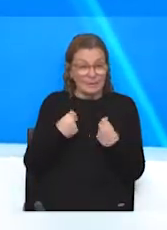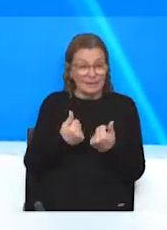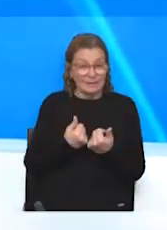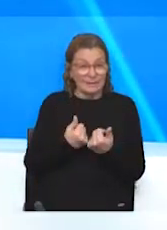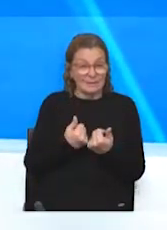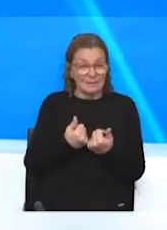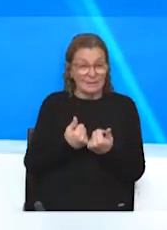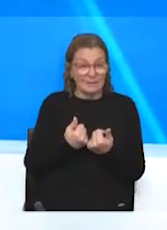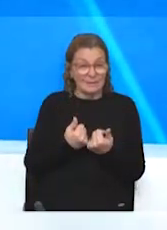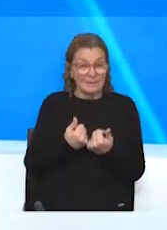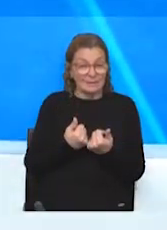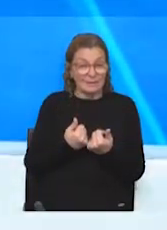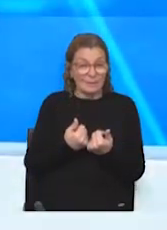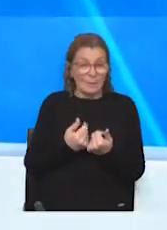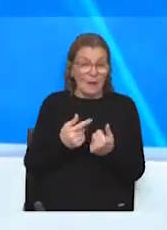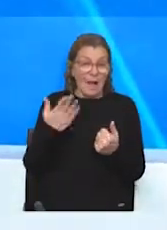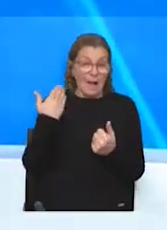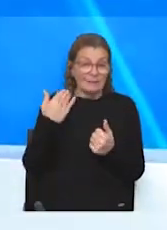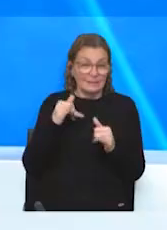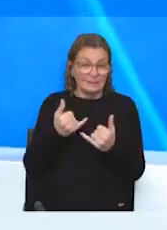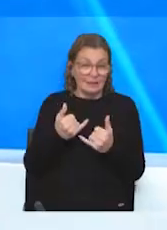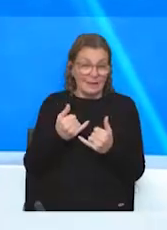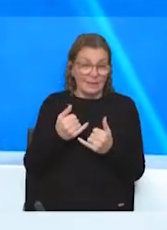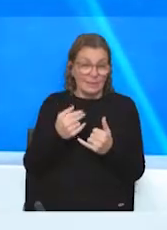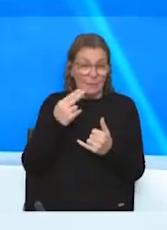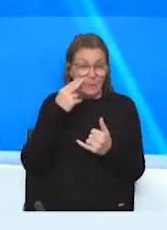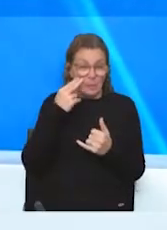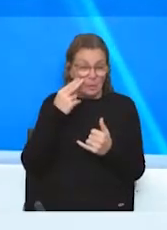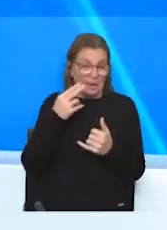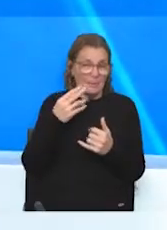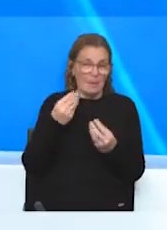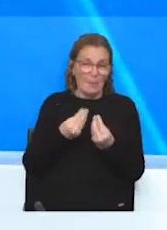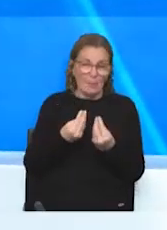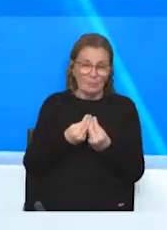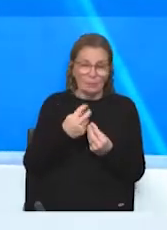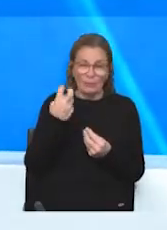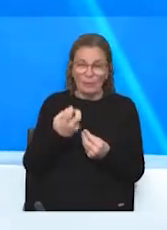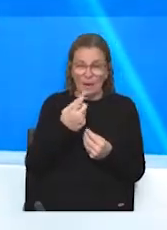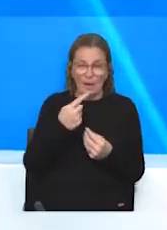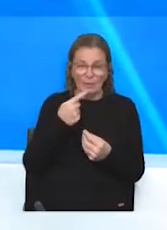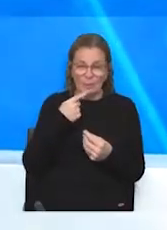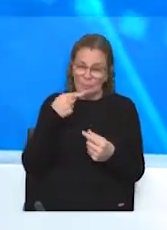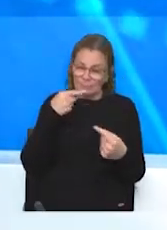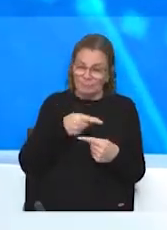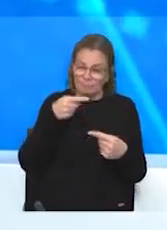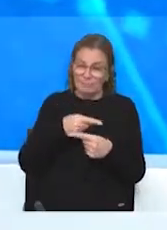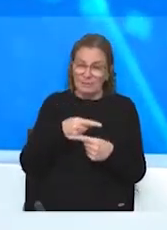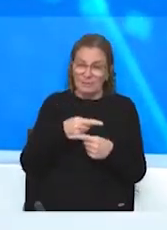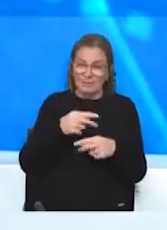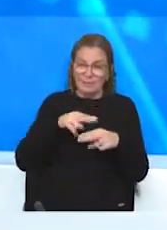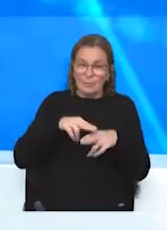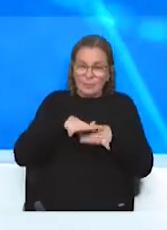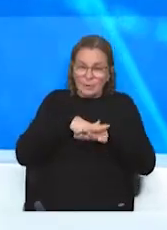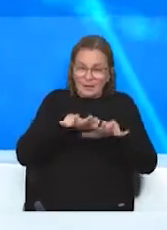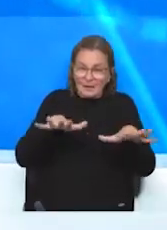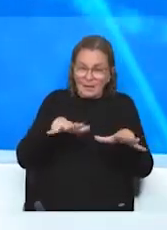que que en su momento nos tomaron el pelo y no y nos tendieron no sé una emboscada o buscaron adede perjudicar a lo que era el entramado de las Ollas